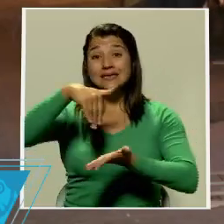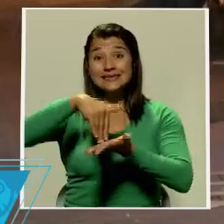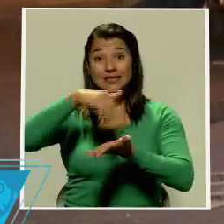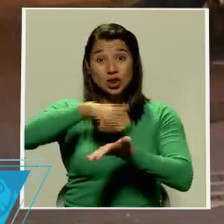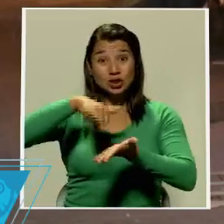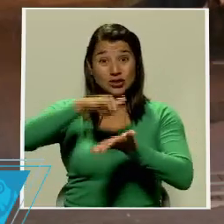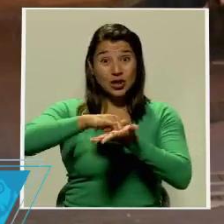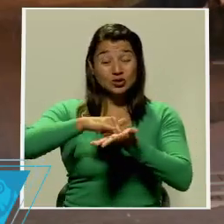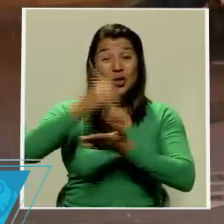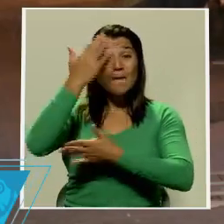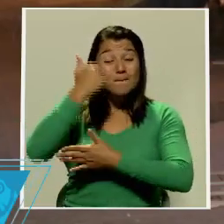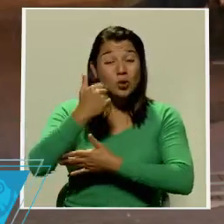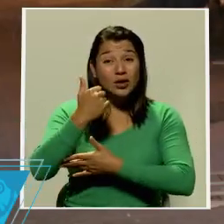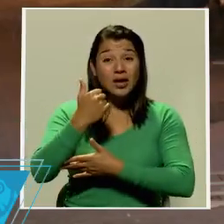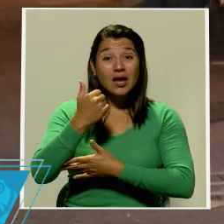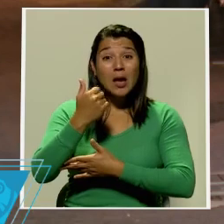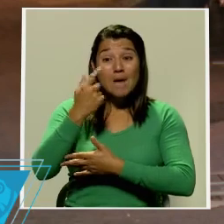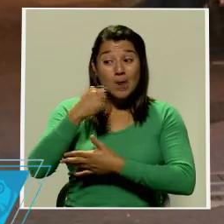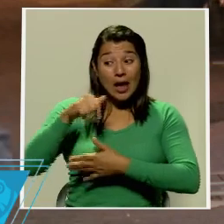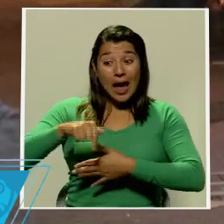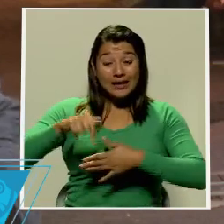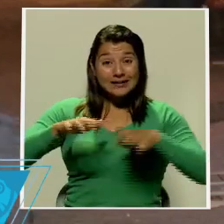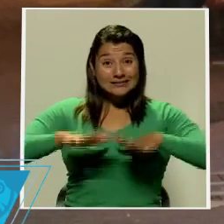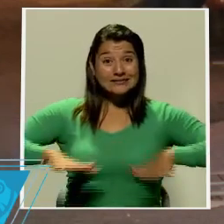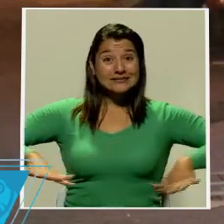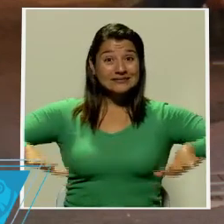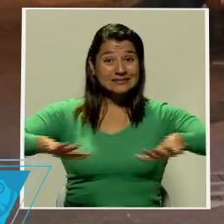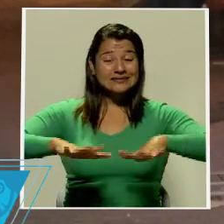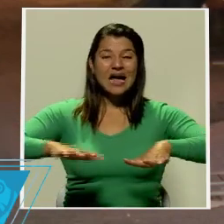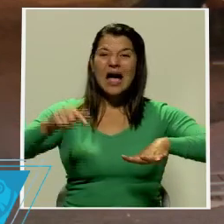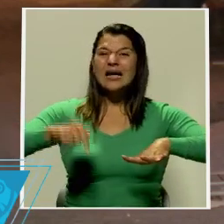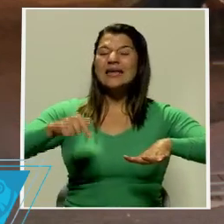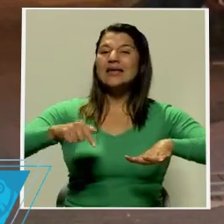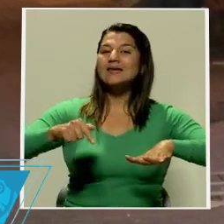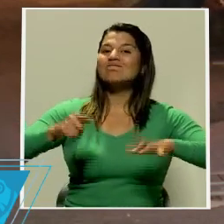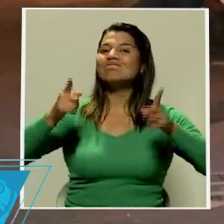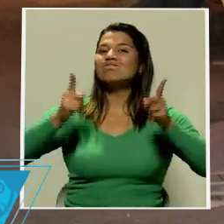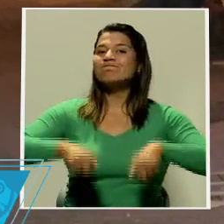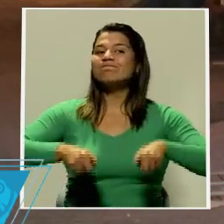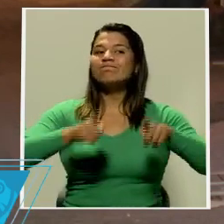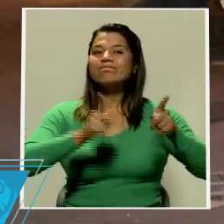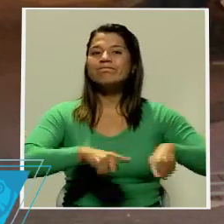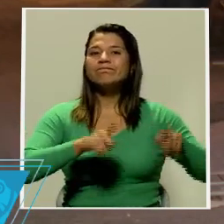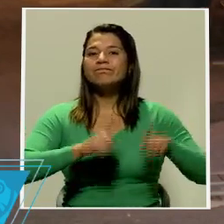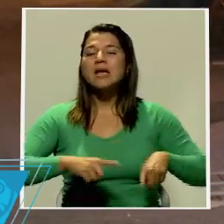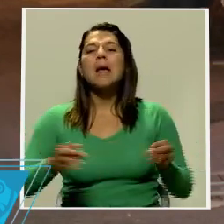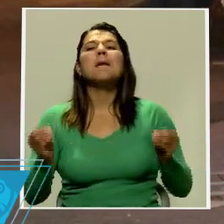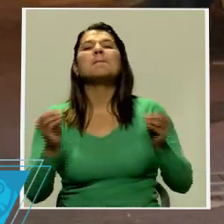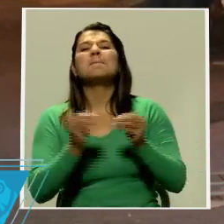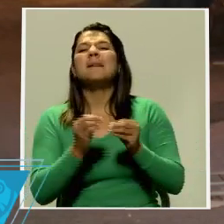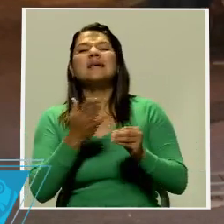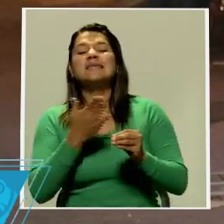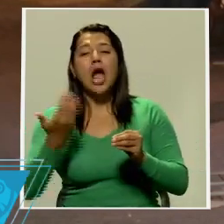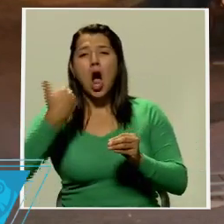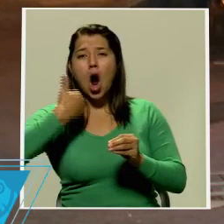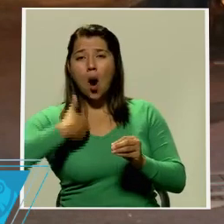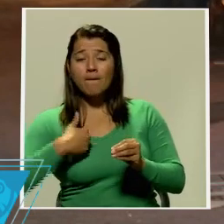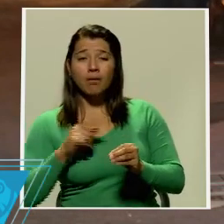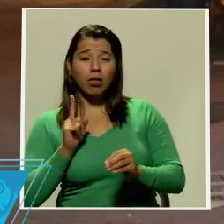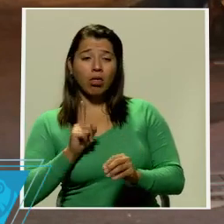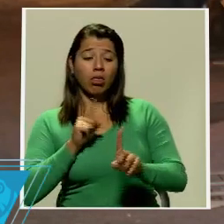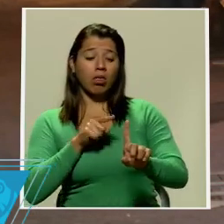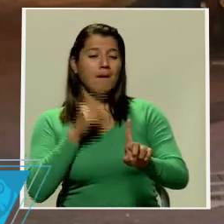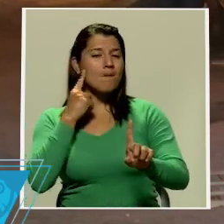esta es la zona donde se han registrado más los casos de acoso callejero de personas que han